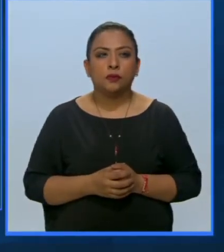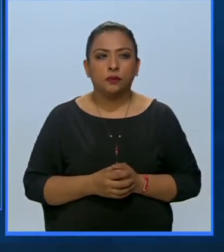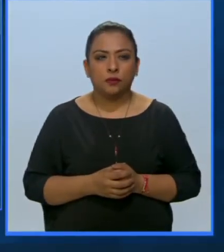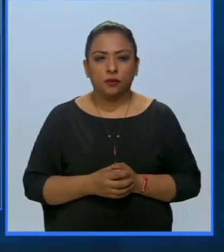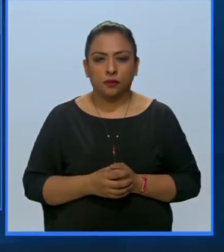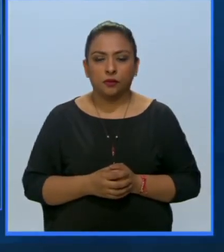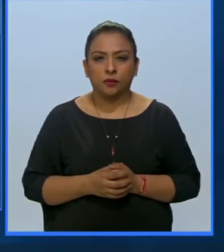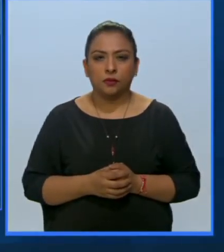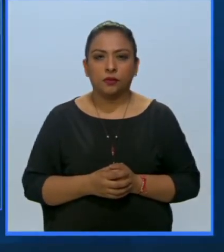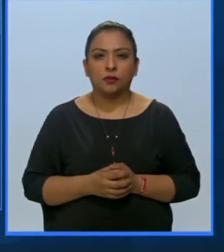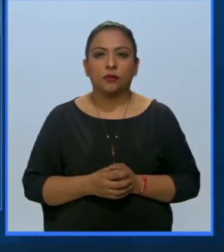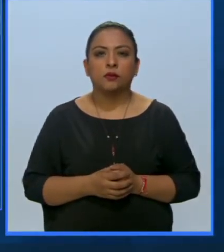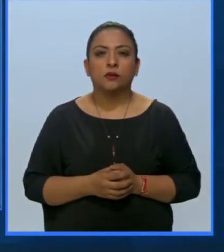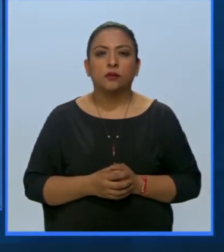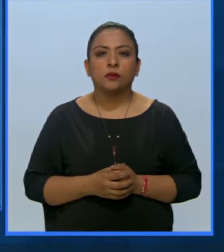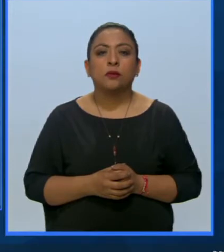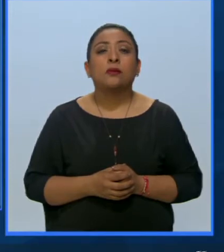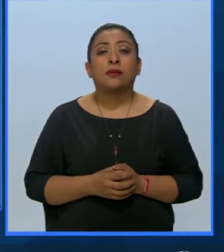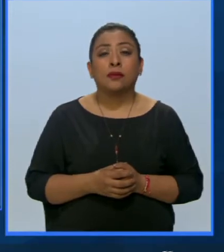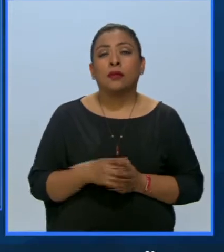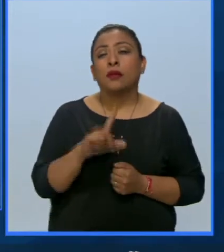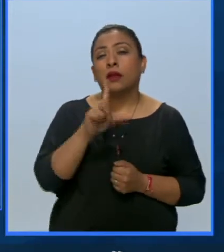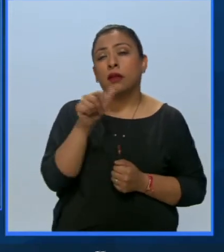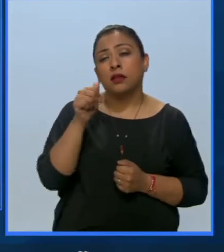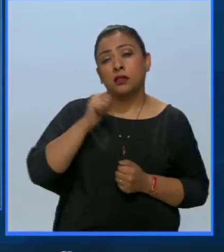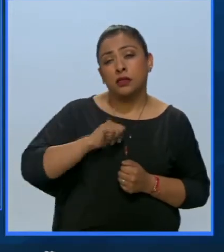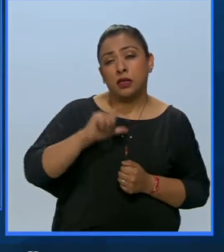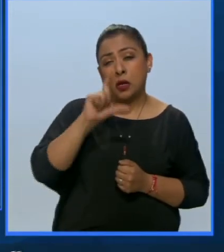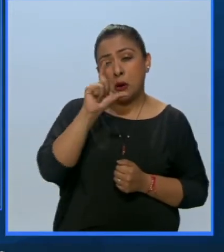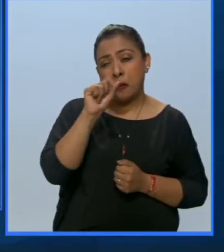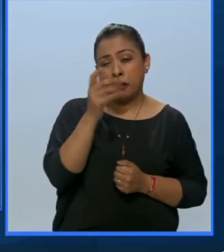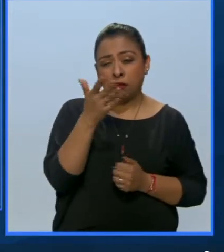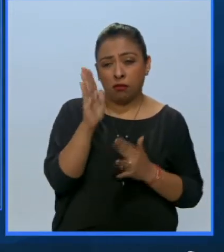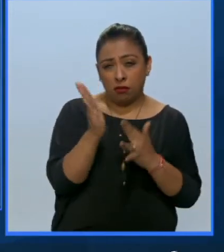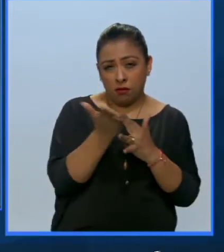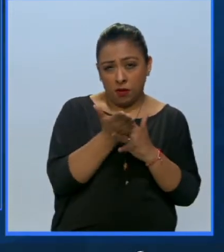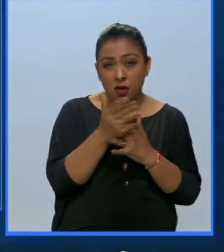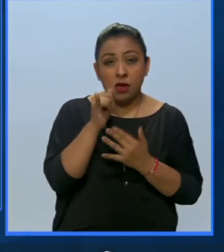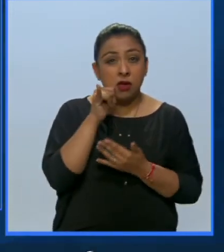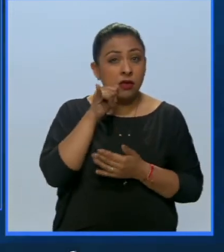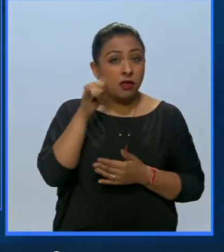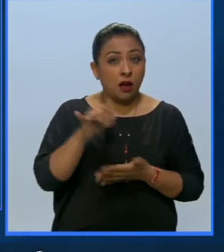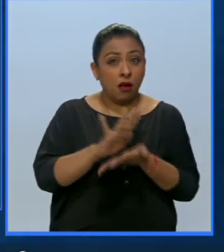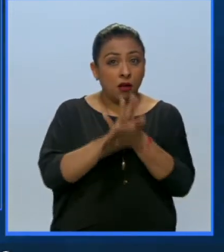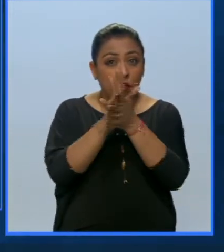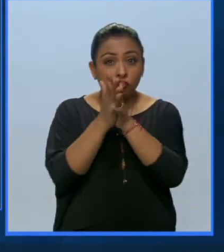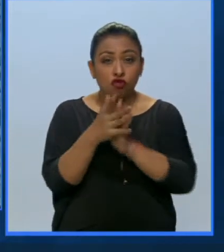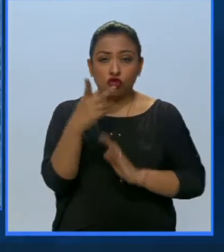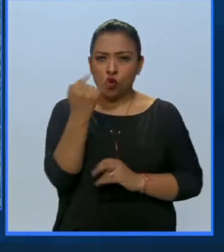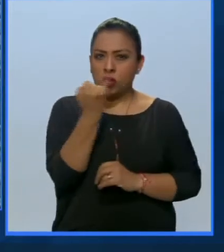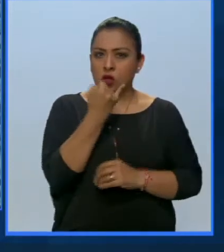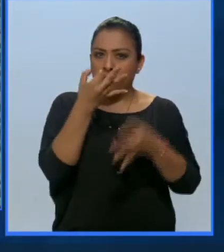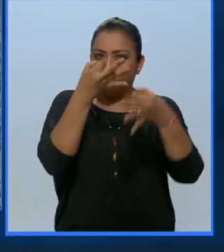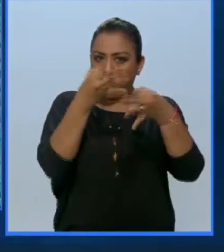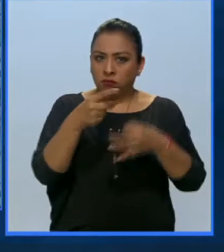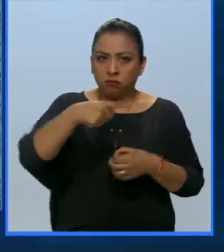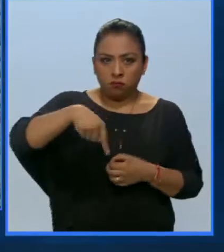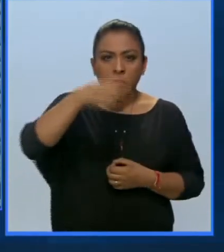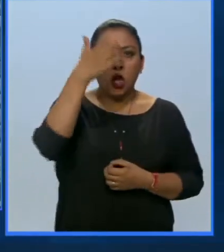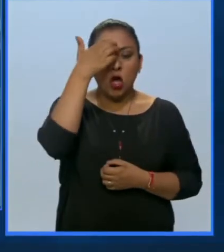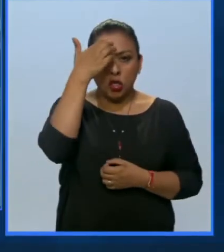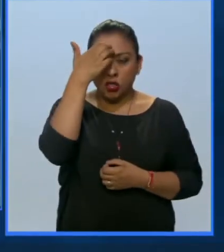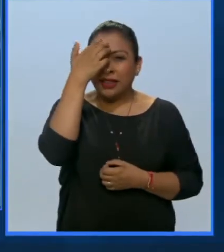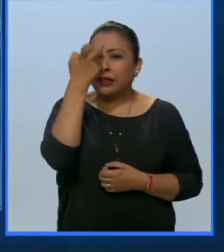consiste il vero? Consiste nel dubbio. Es hasta mediados del siglo XX que el italiano se torna en la lengua que hoy todos conocemos. Un factor que